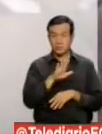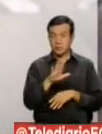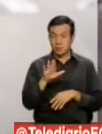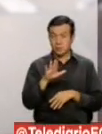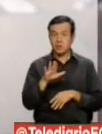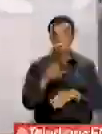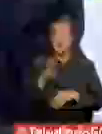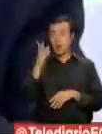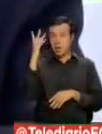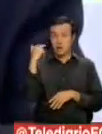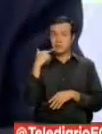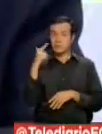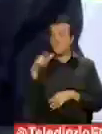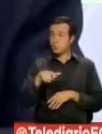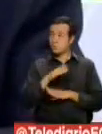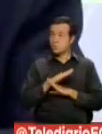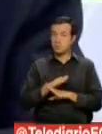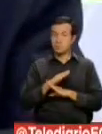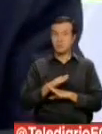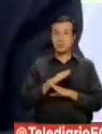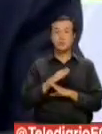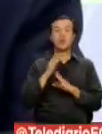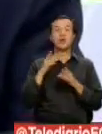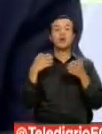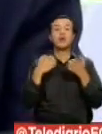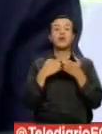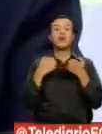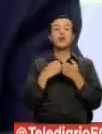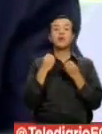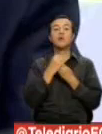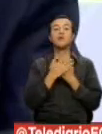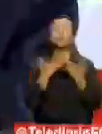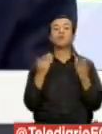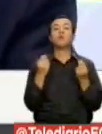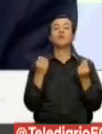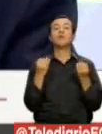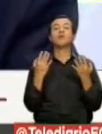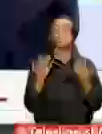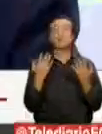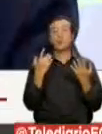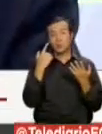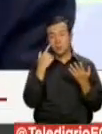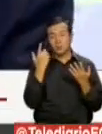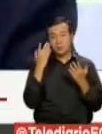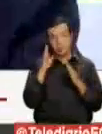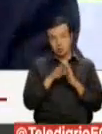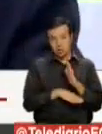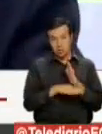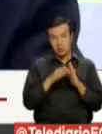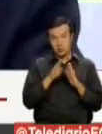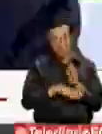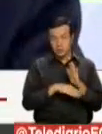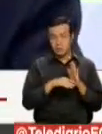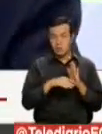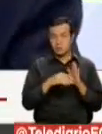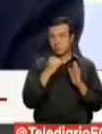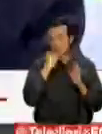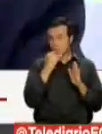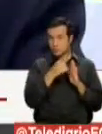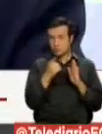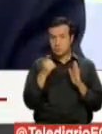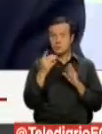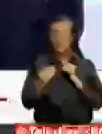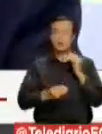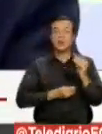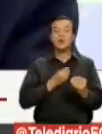Pastor lo rechazó. Supuestamente el equipo negociador calculó una tarifa que era debido a haber sido menor. Esa es la objeción. Y para hacer